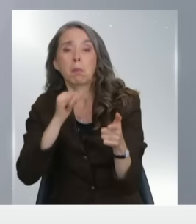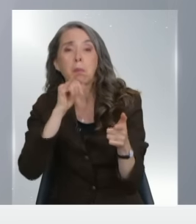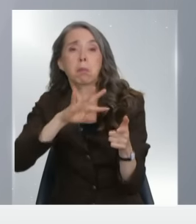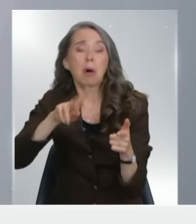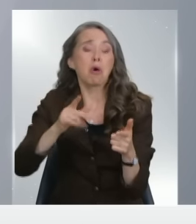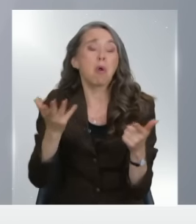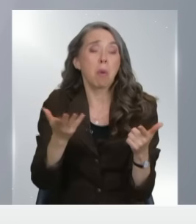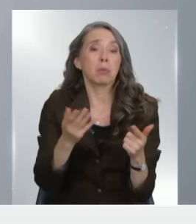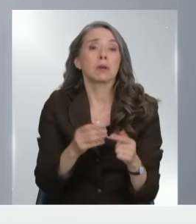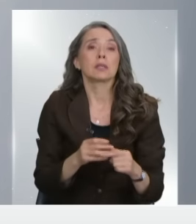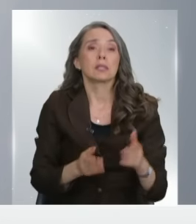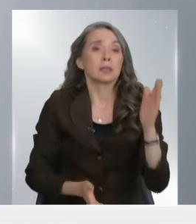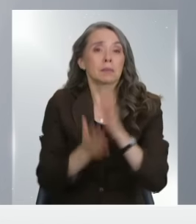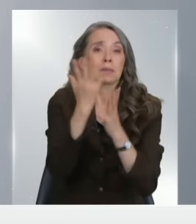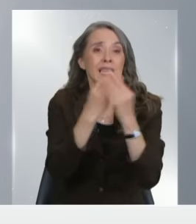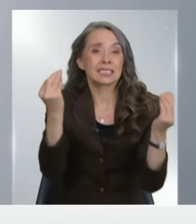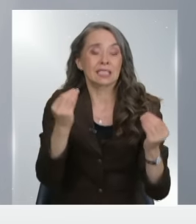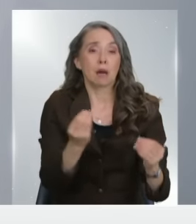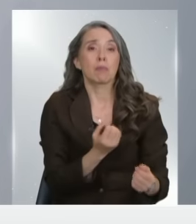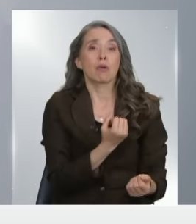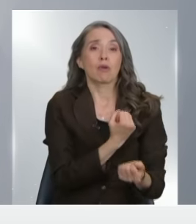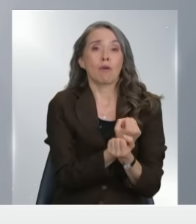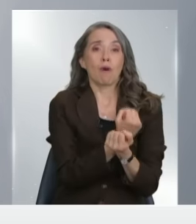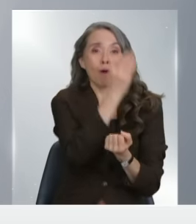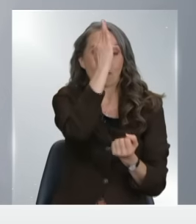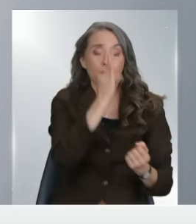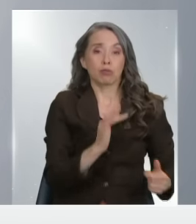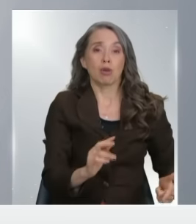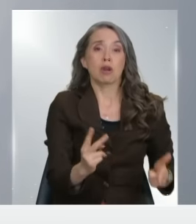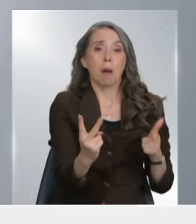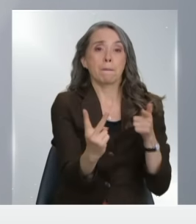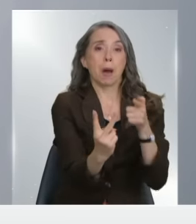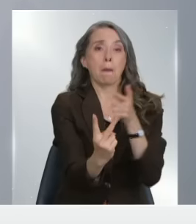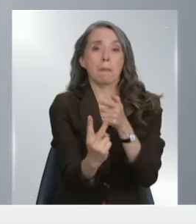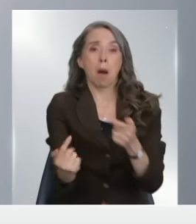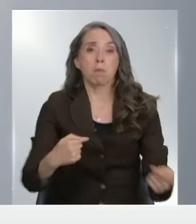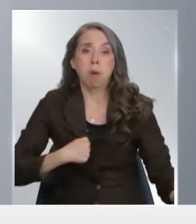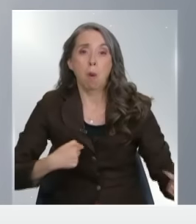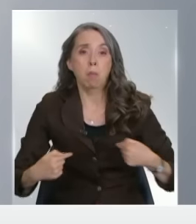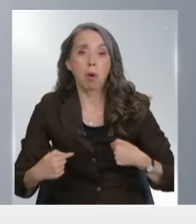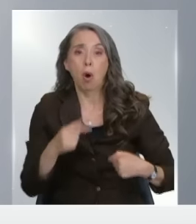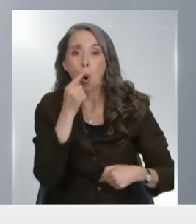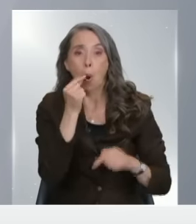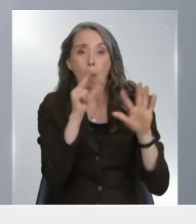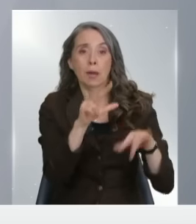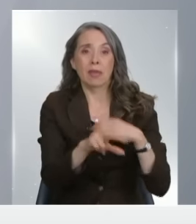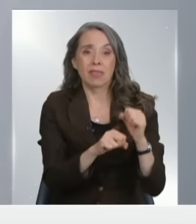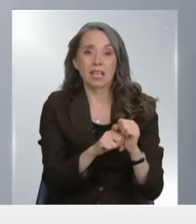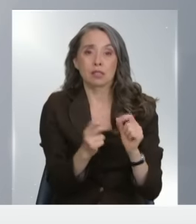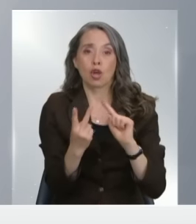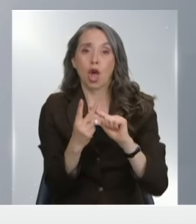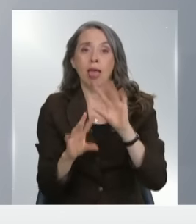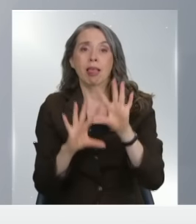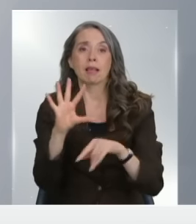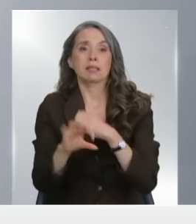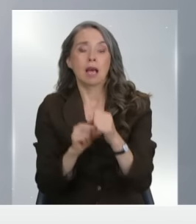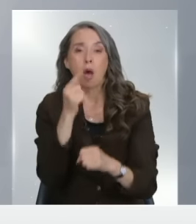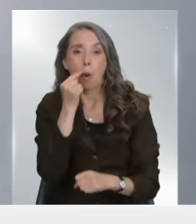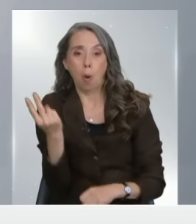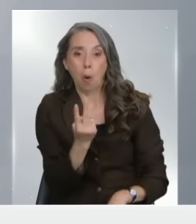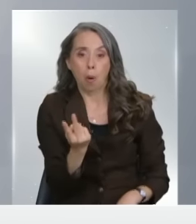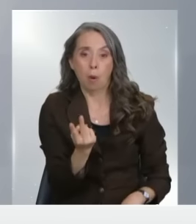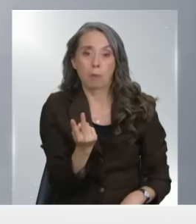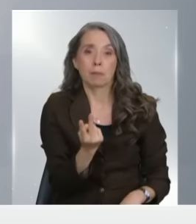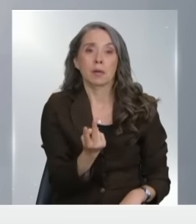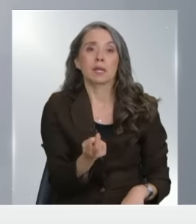pero dos fueron alcanzados por los disparos del personal policial. Un hombre de 18 años y otro de 15. Fueron